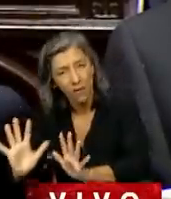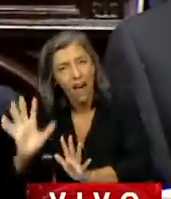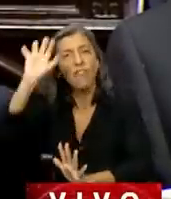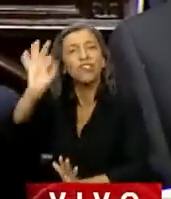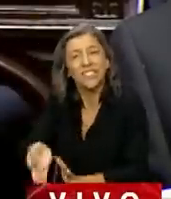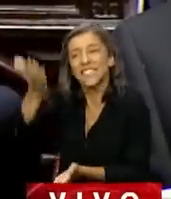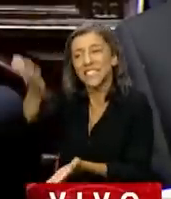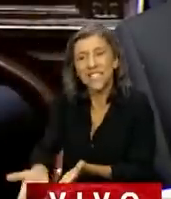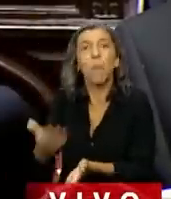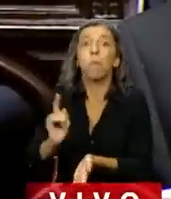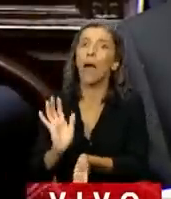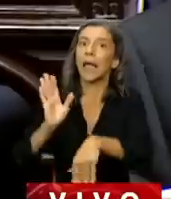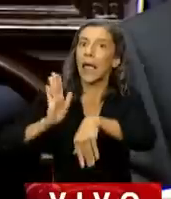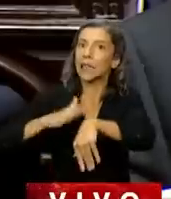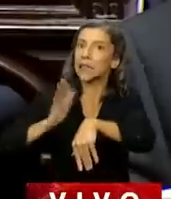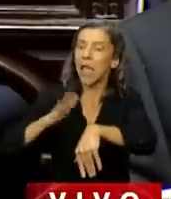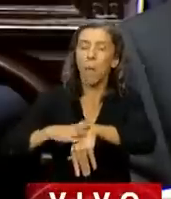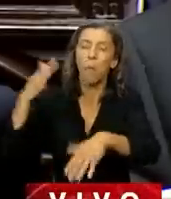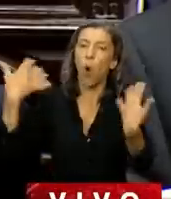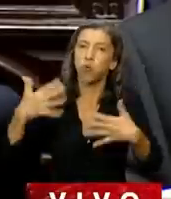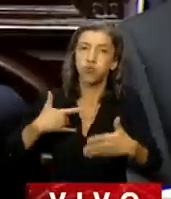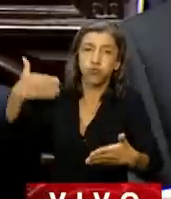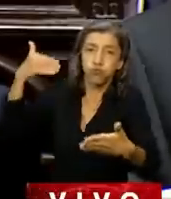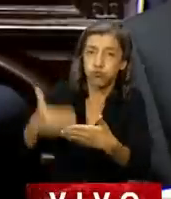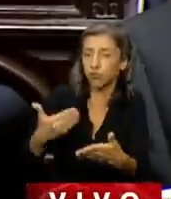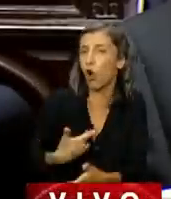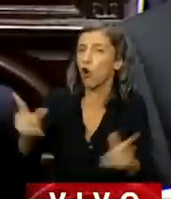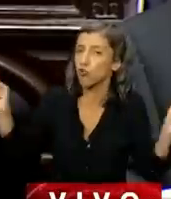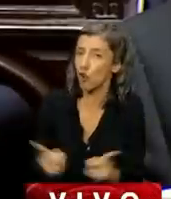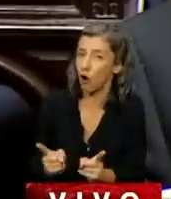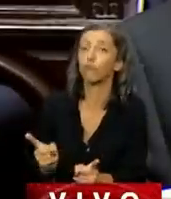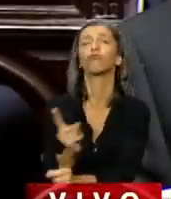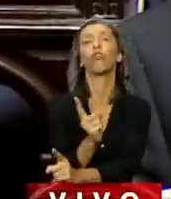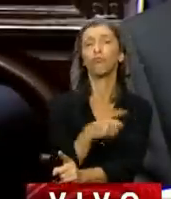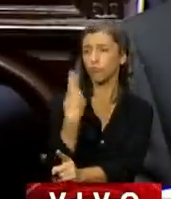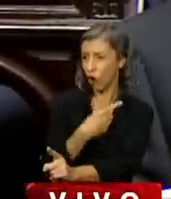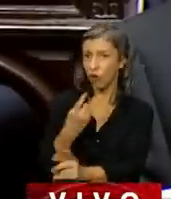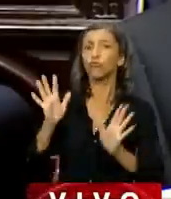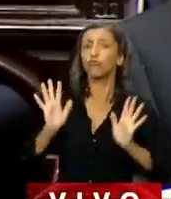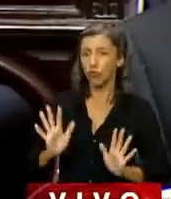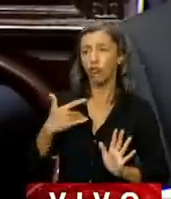que el reloj está en tiempo de descuento. Acá estamos nosotros para